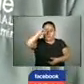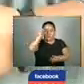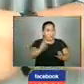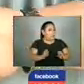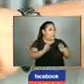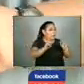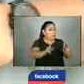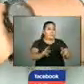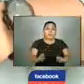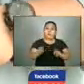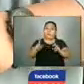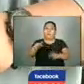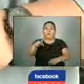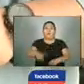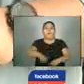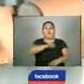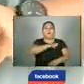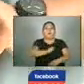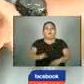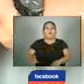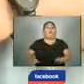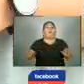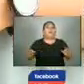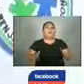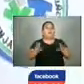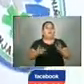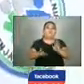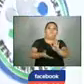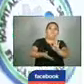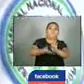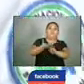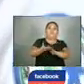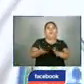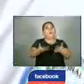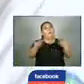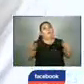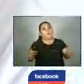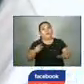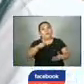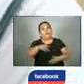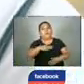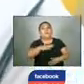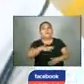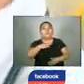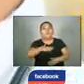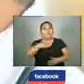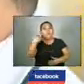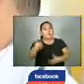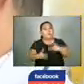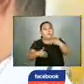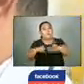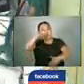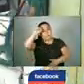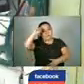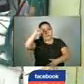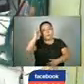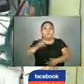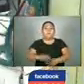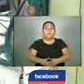oportunidades a los jóvenes salvadoreños que buscan superarse y con ello ser parte activa del progreso de nuestro país.